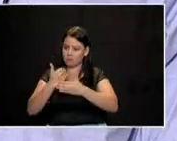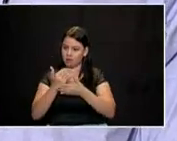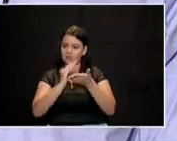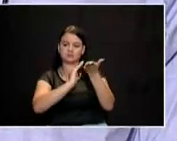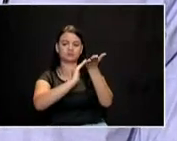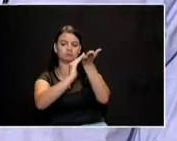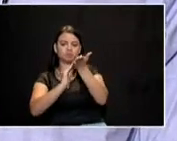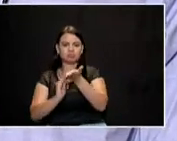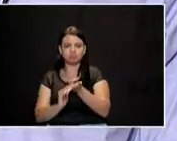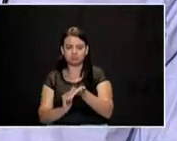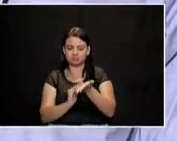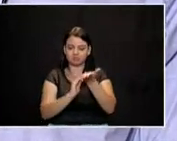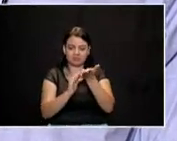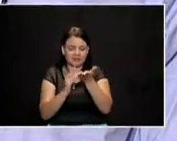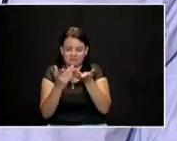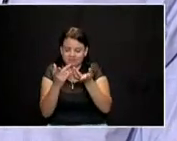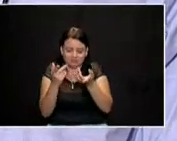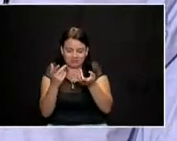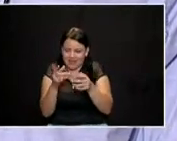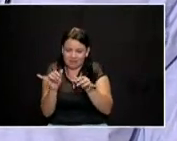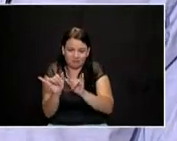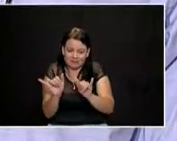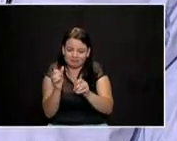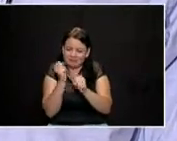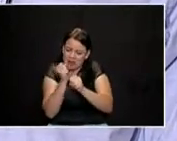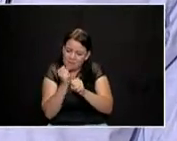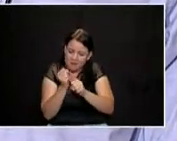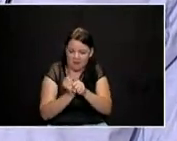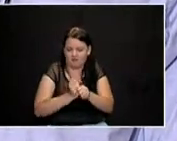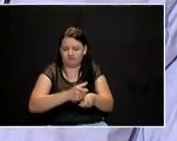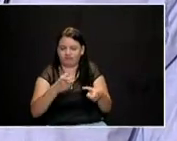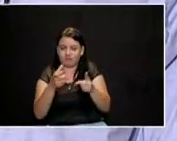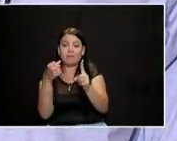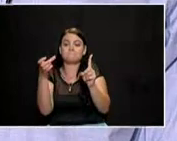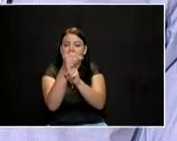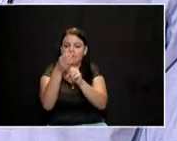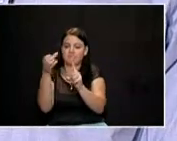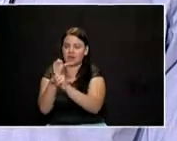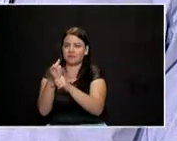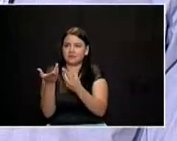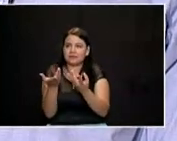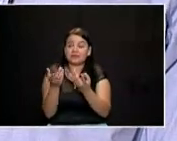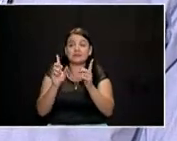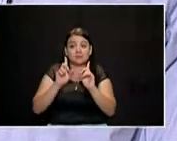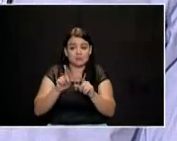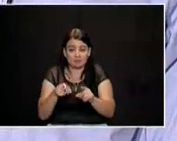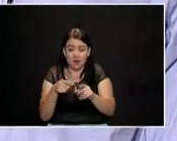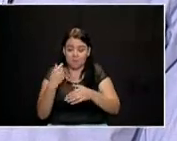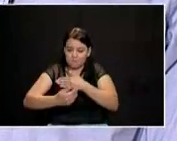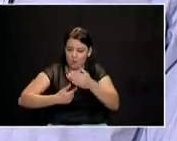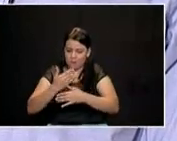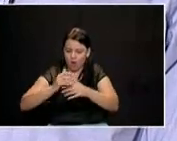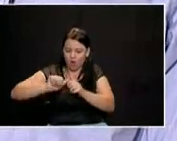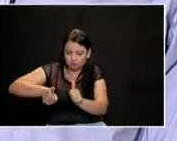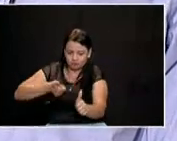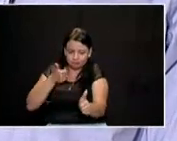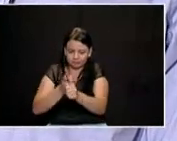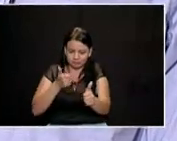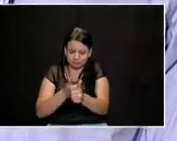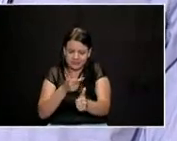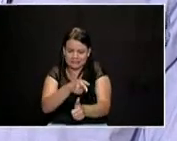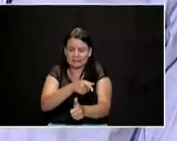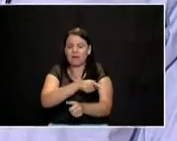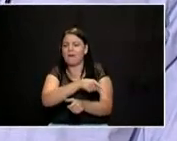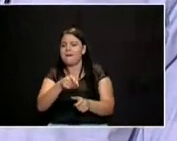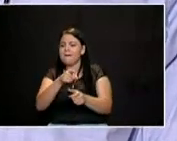de demanda de empleo. Permitiría además tener rutas de acompañamiento y de seguimiento a la población en temas